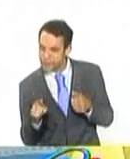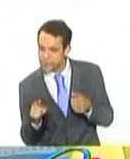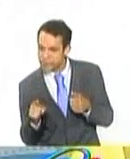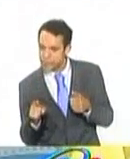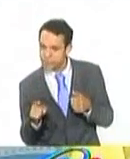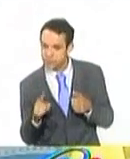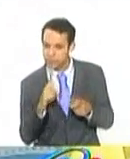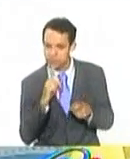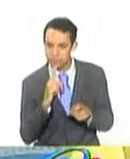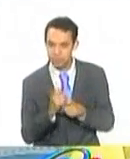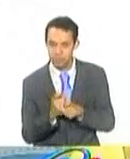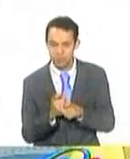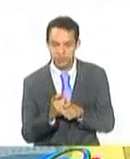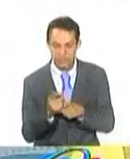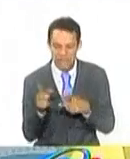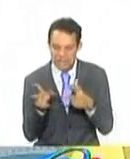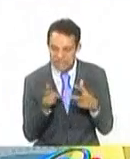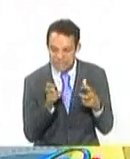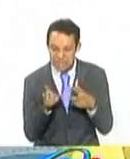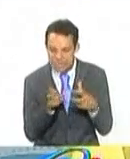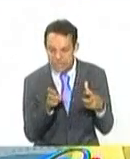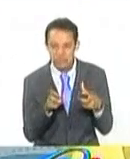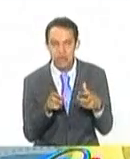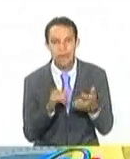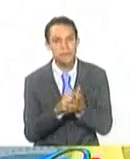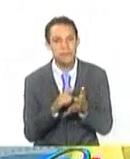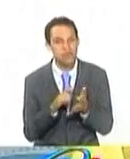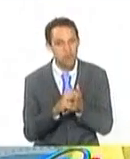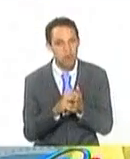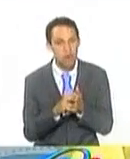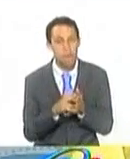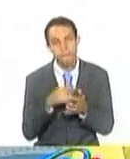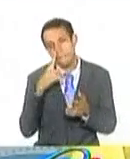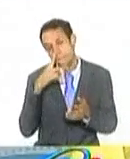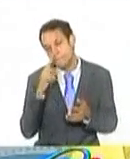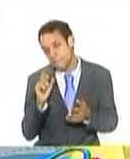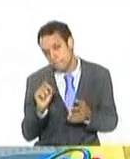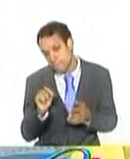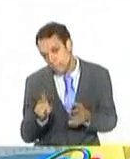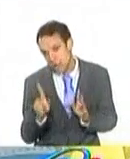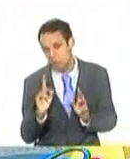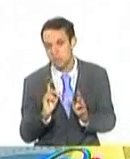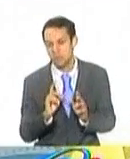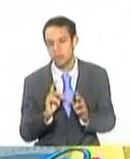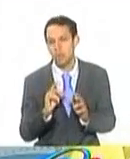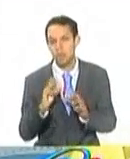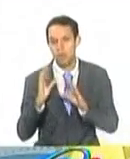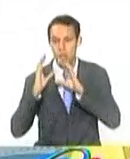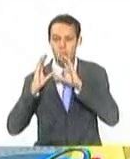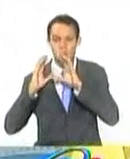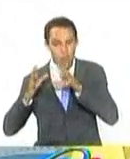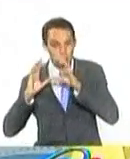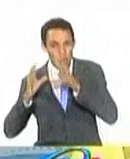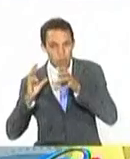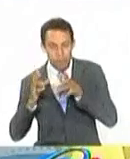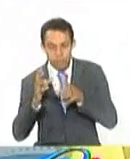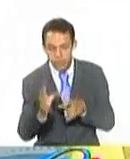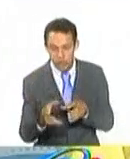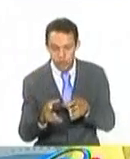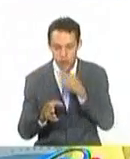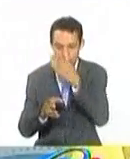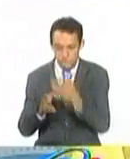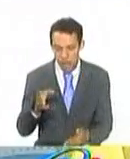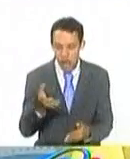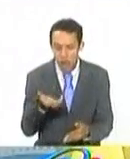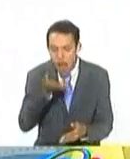difícil extracción no es lo mismo y he oo hablar maravillas de esa leche de coco no es lo mismo lo comers un buen pedazo de